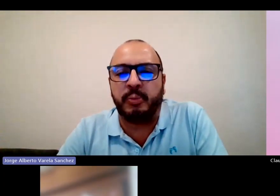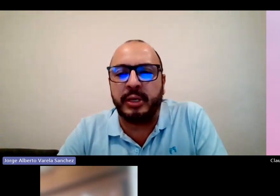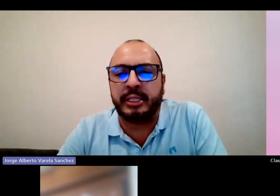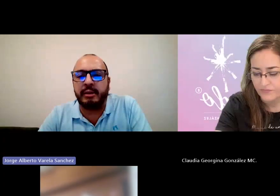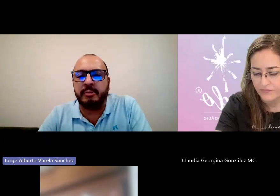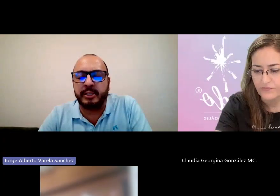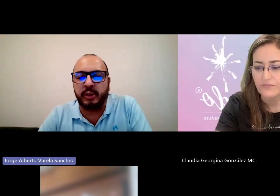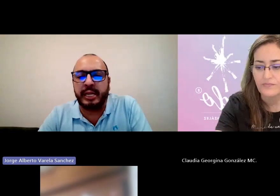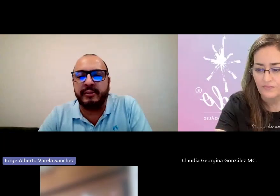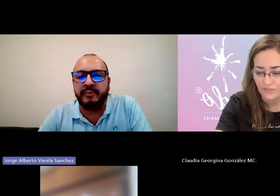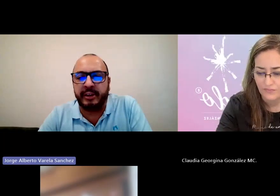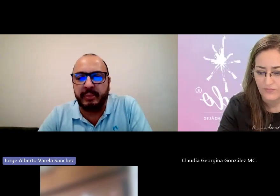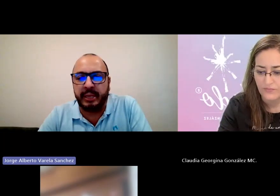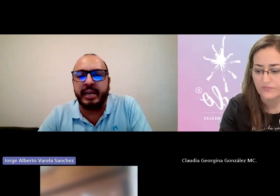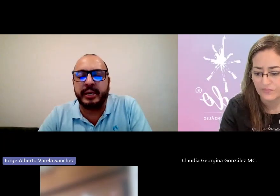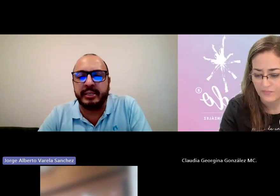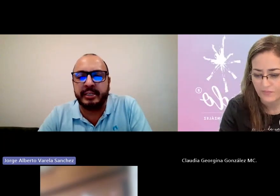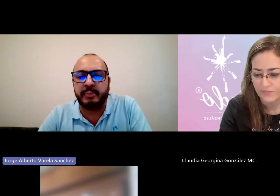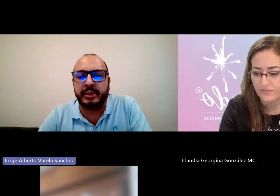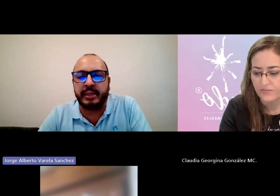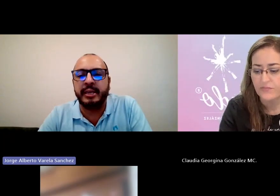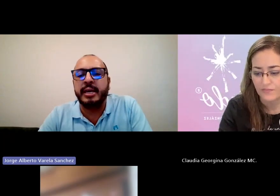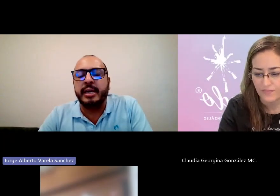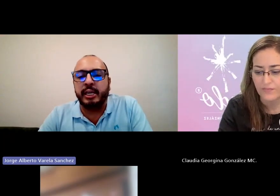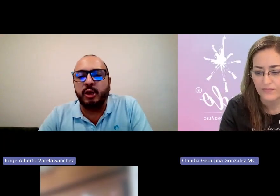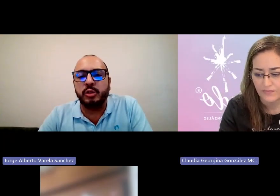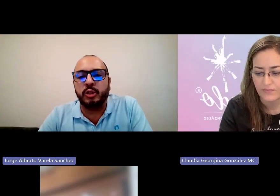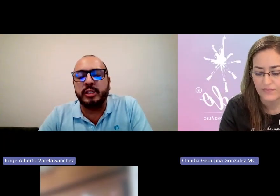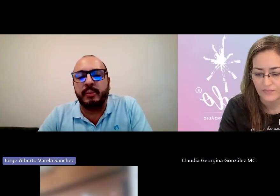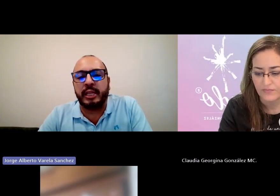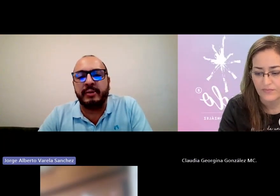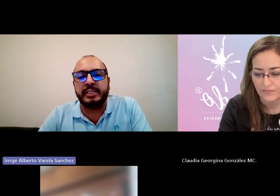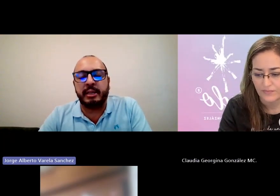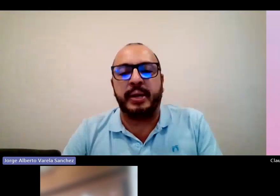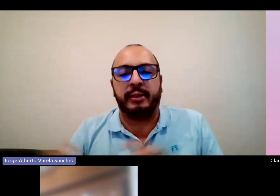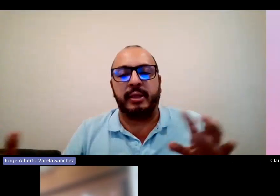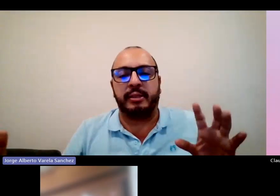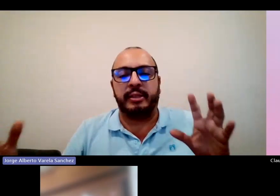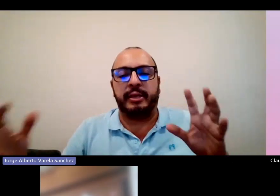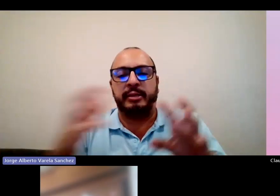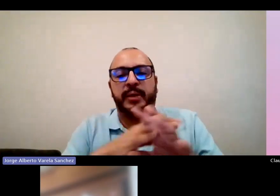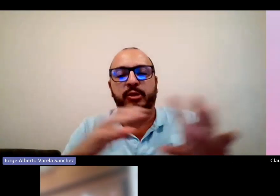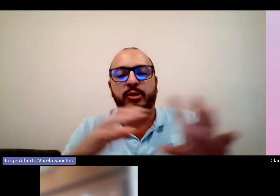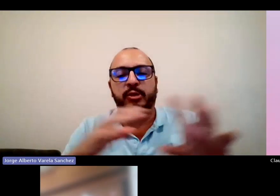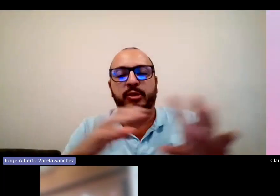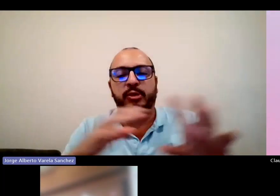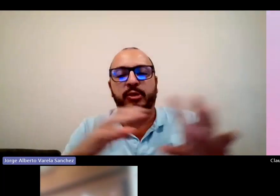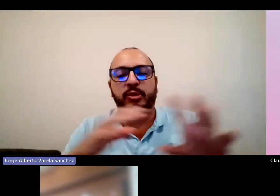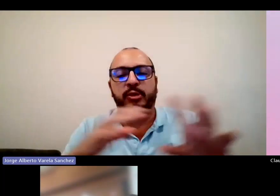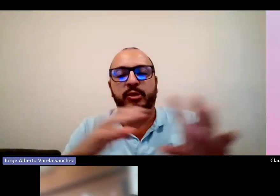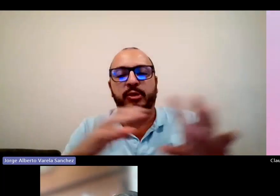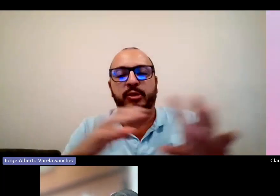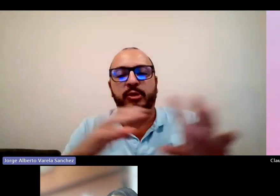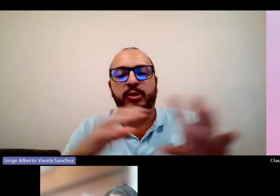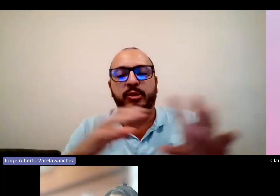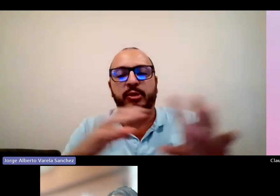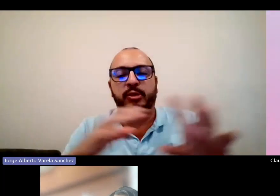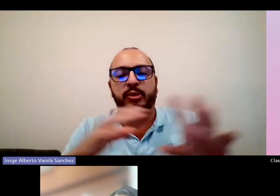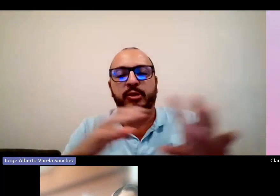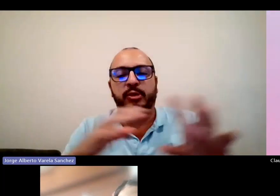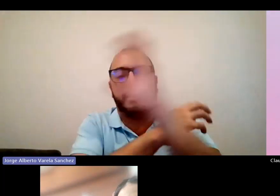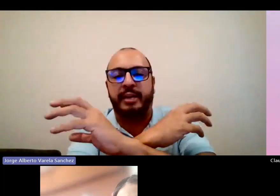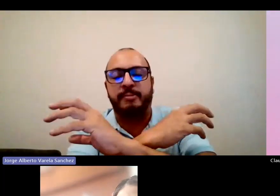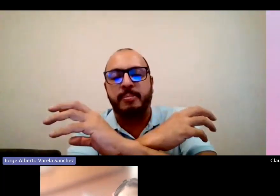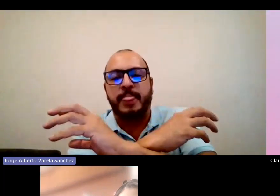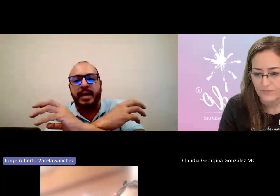una propuesta del personal de enfermería precisamente, y justo se abordaba esta parte de tener espacios cruzados, ¿no? Que de una unidad